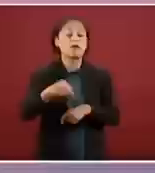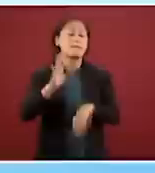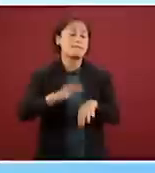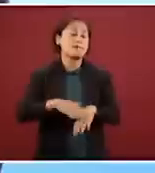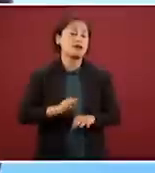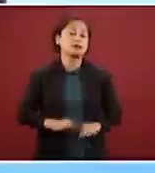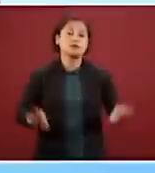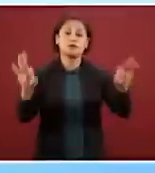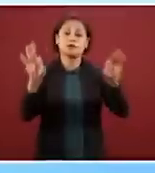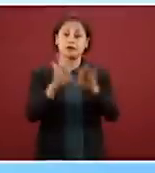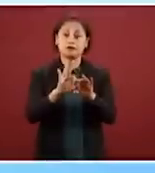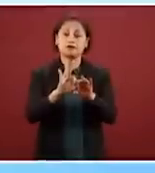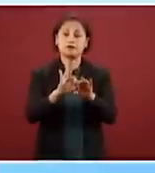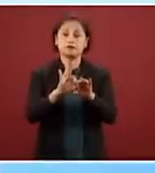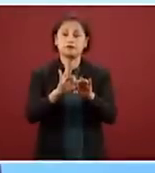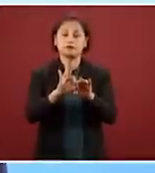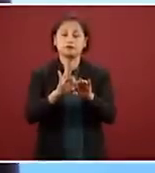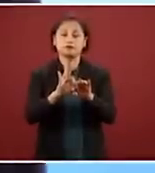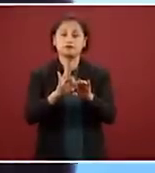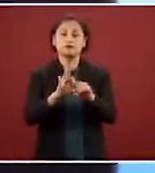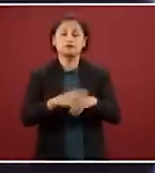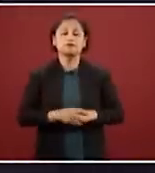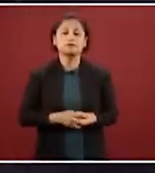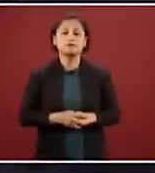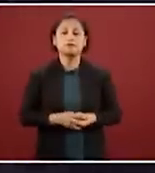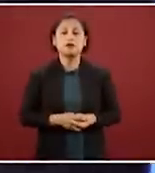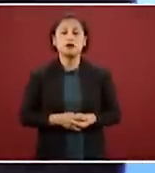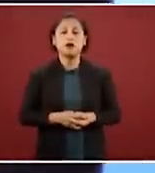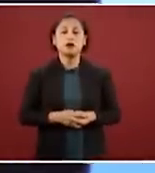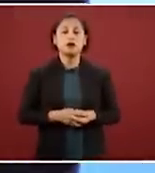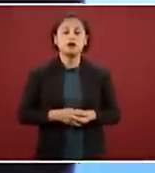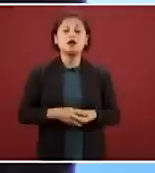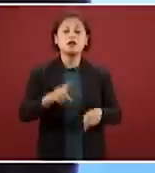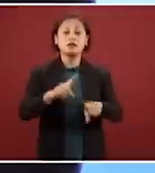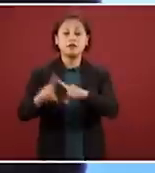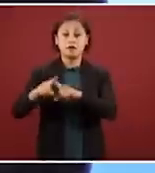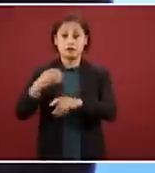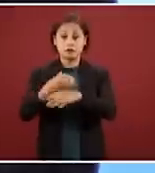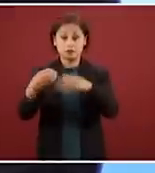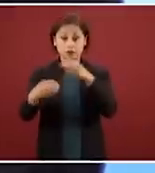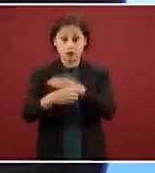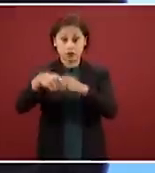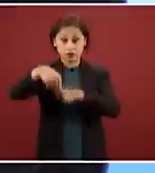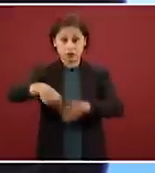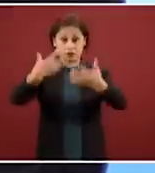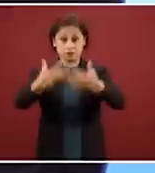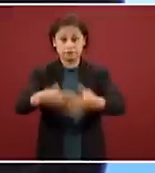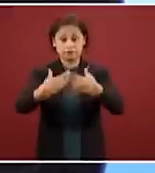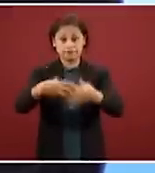la venta de bienes que se produzcan en el país